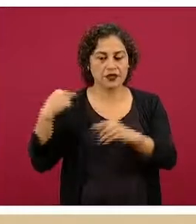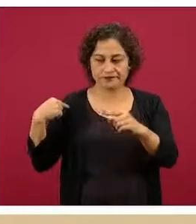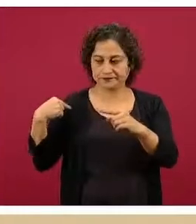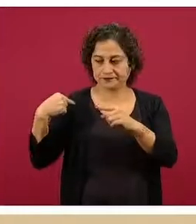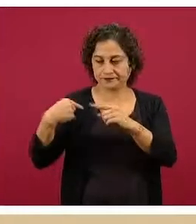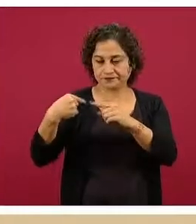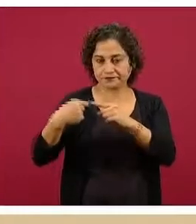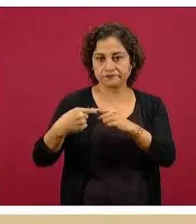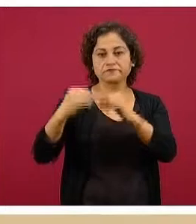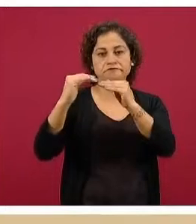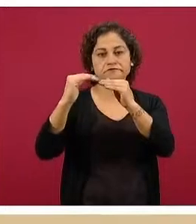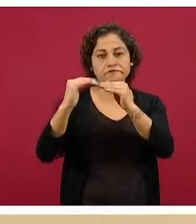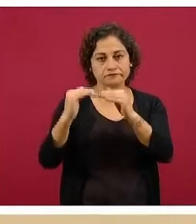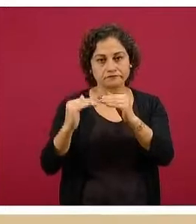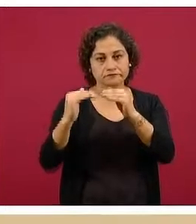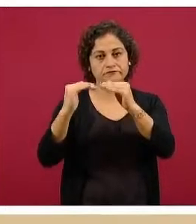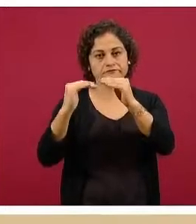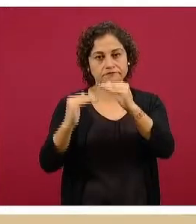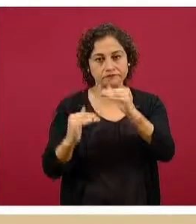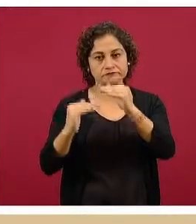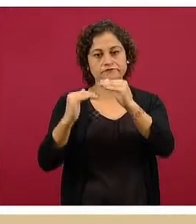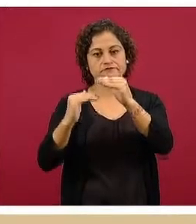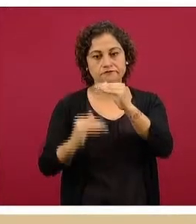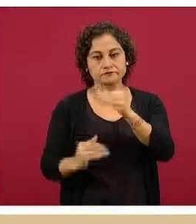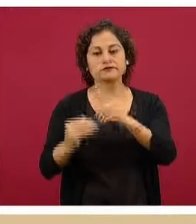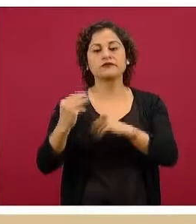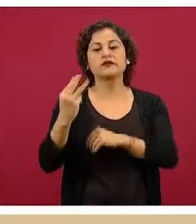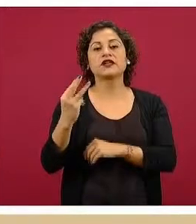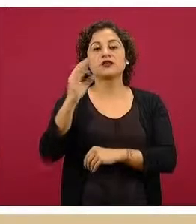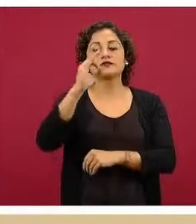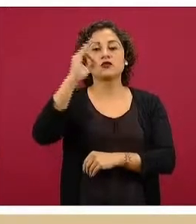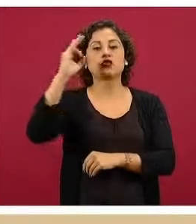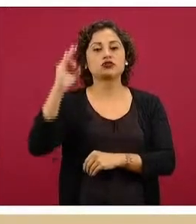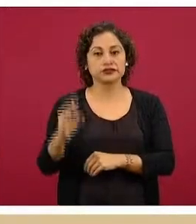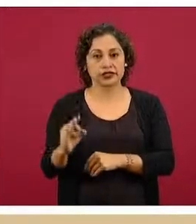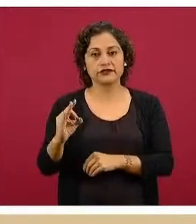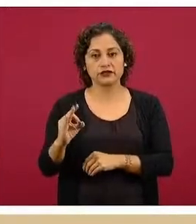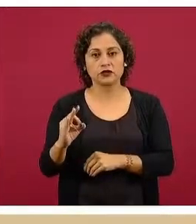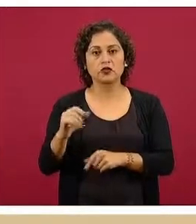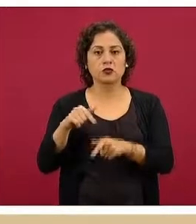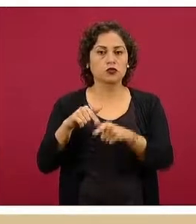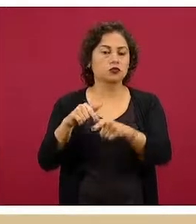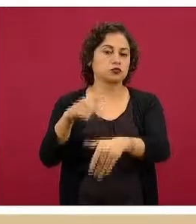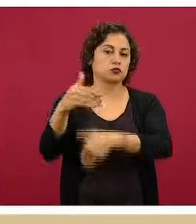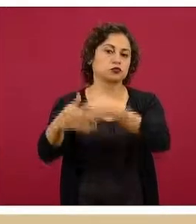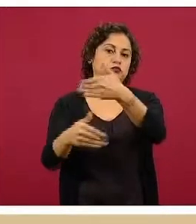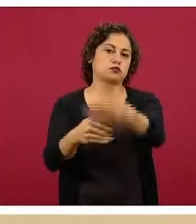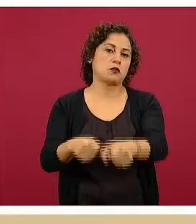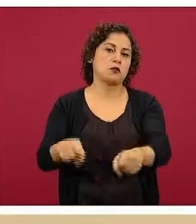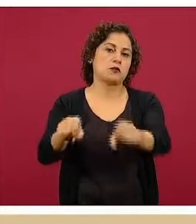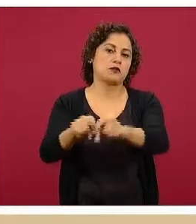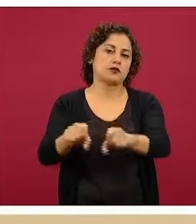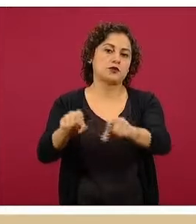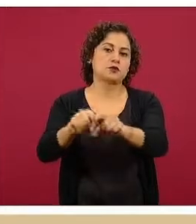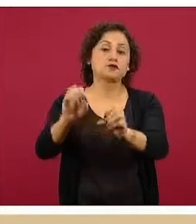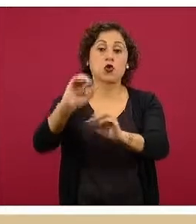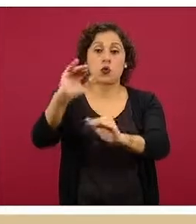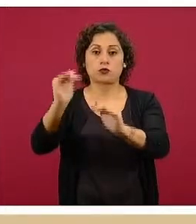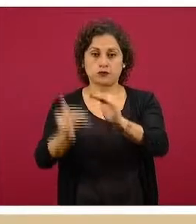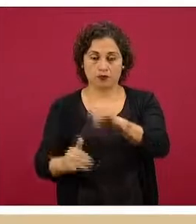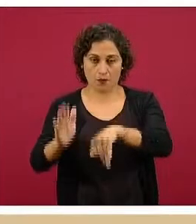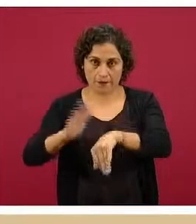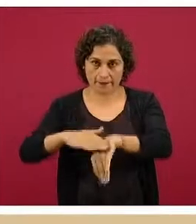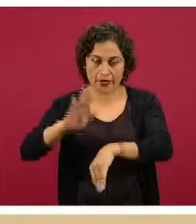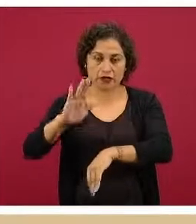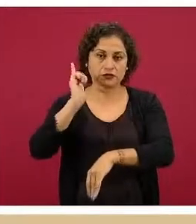descenso, esperemos que este descenso de menos 3% se mantenga, ¿sí? Y tenemos,